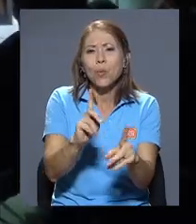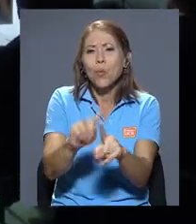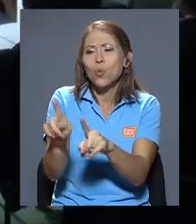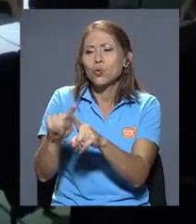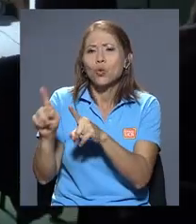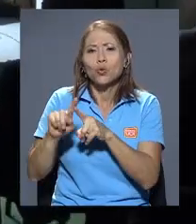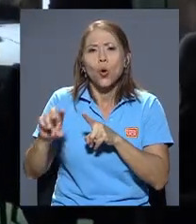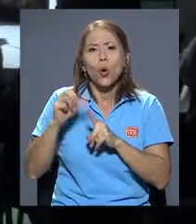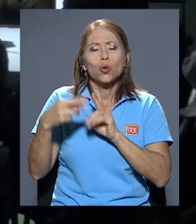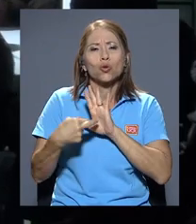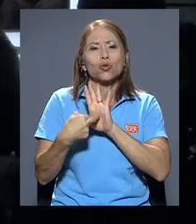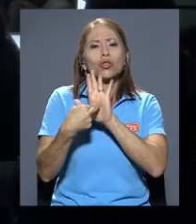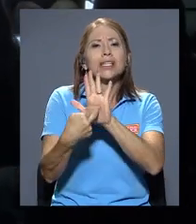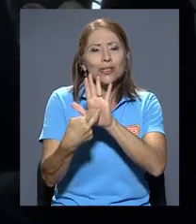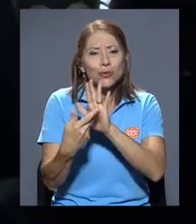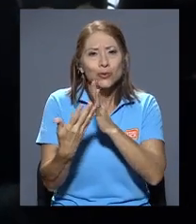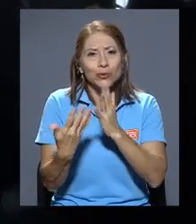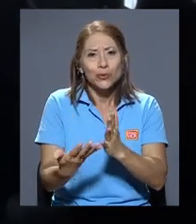tanto